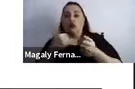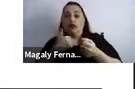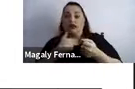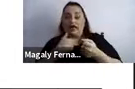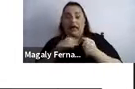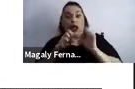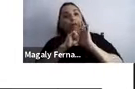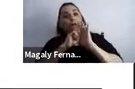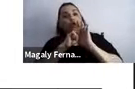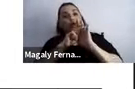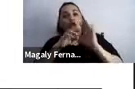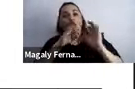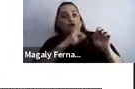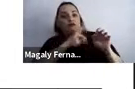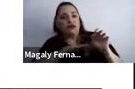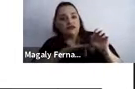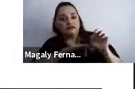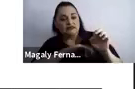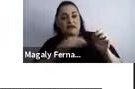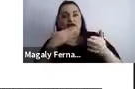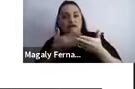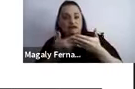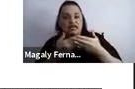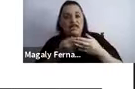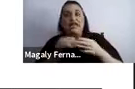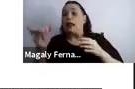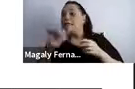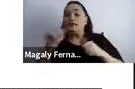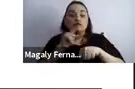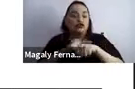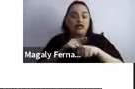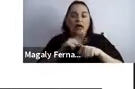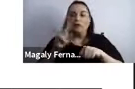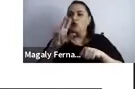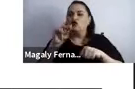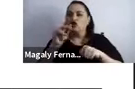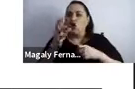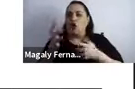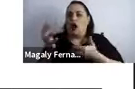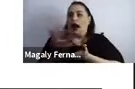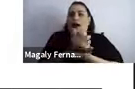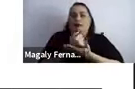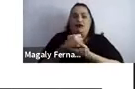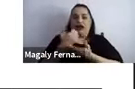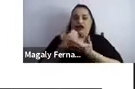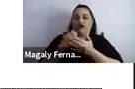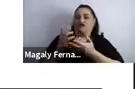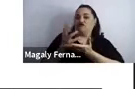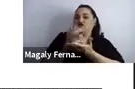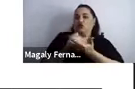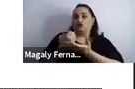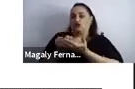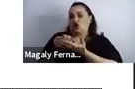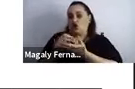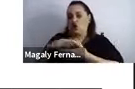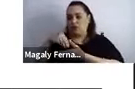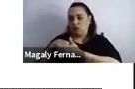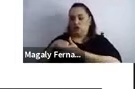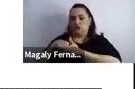modelos de bienestar, pero que a la vez lo hagan sin acaparar recursos económicos y sin